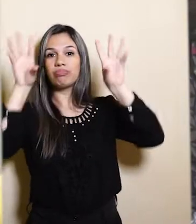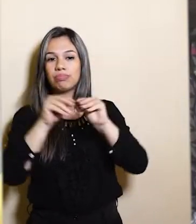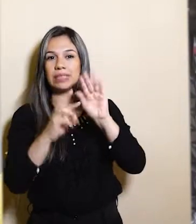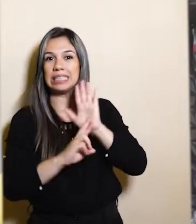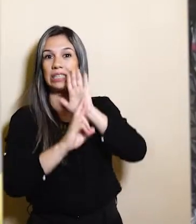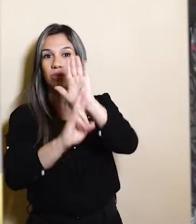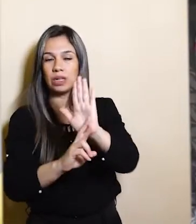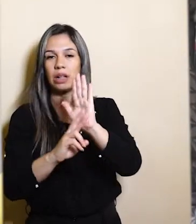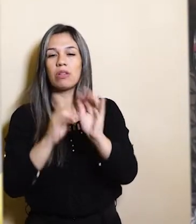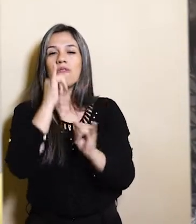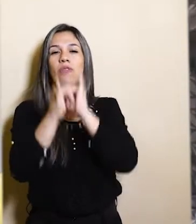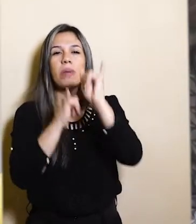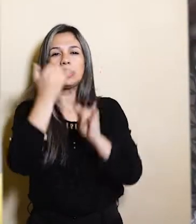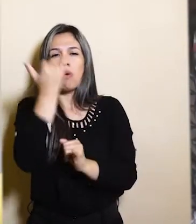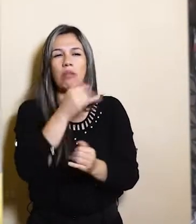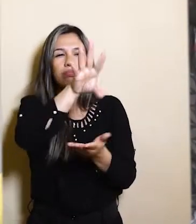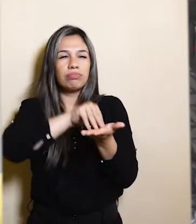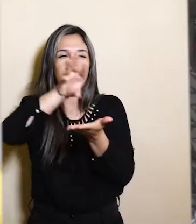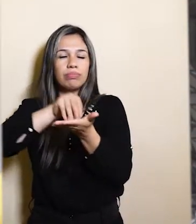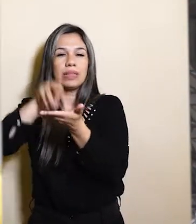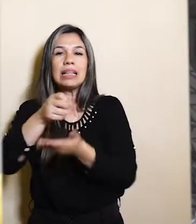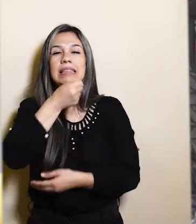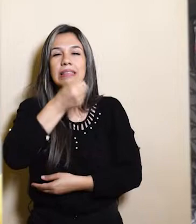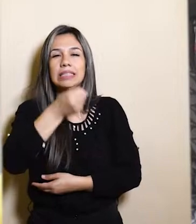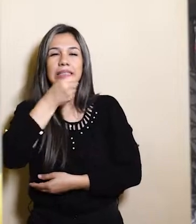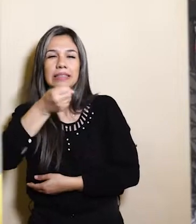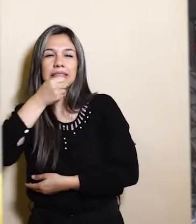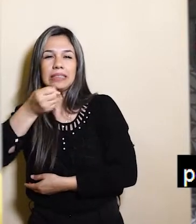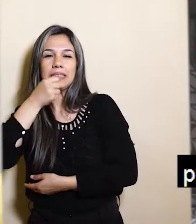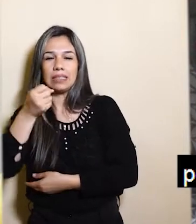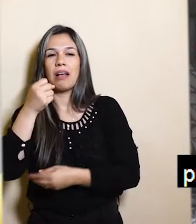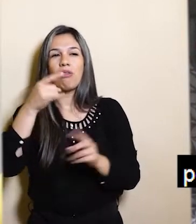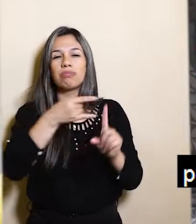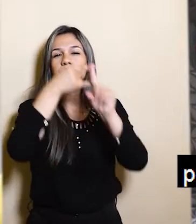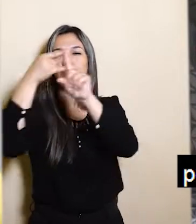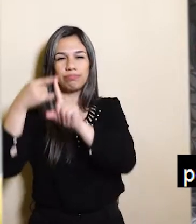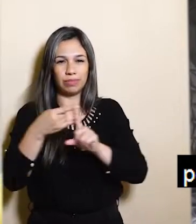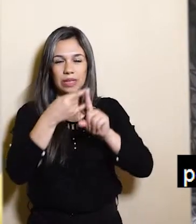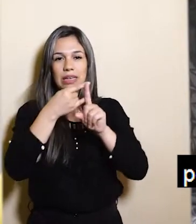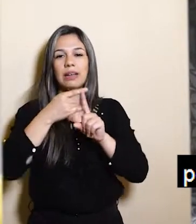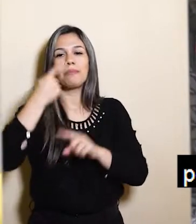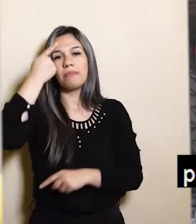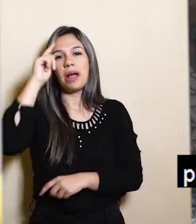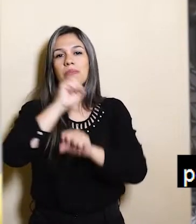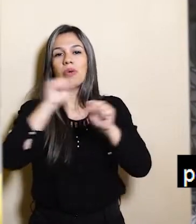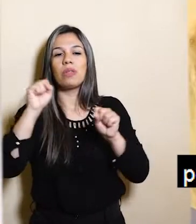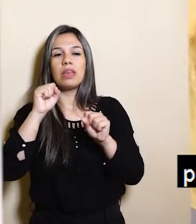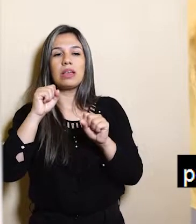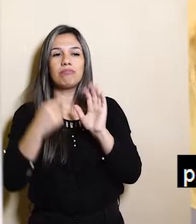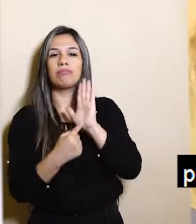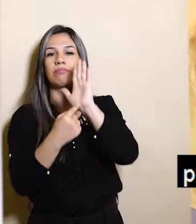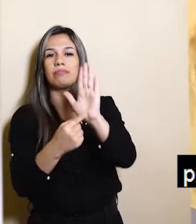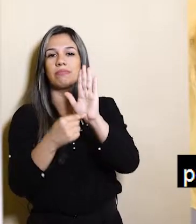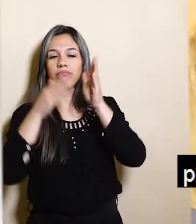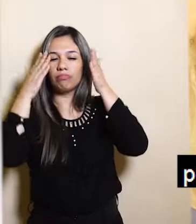actualizado información con múltiples entrevistas que hemos hecho de manera virtual para garantizar poder tener el enfoque de